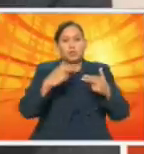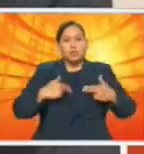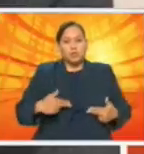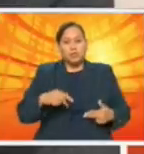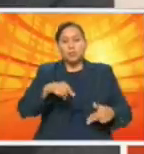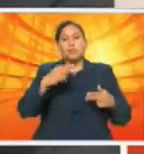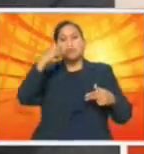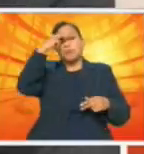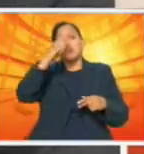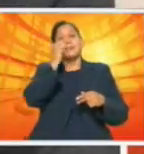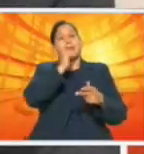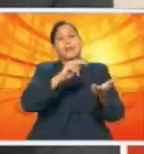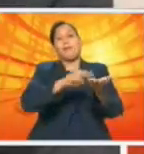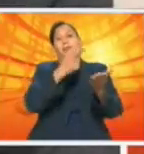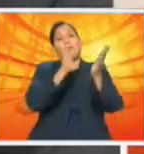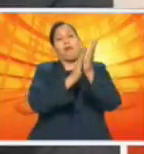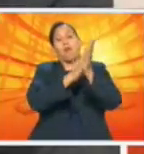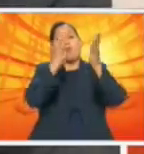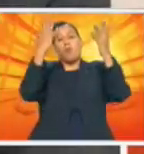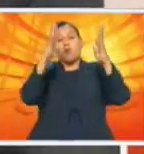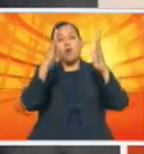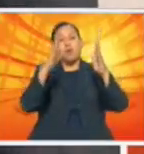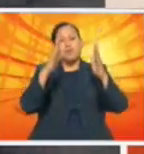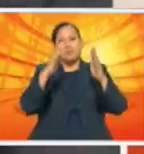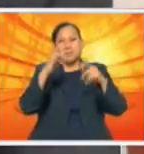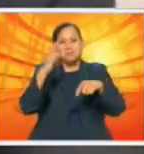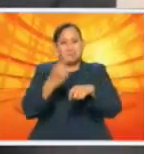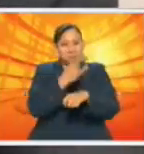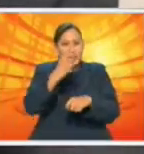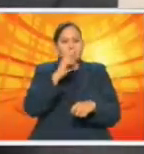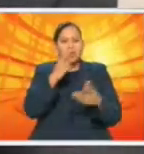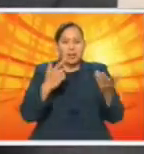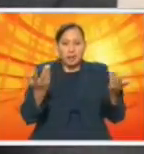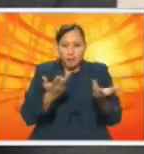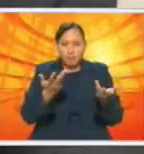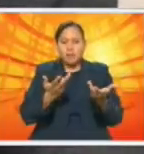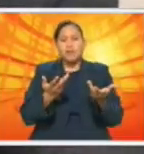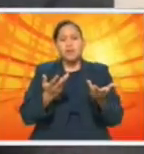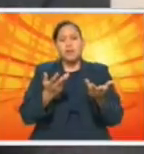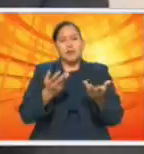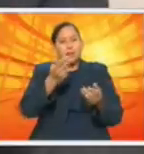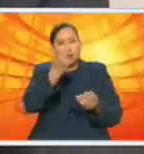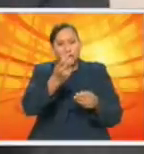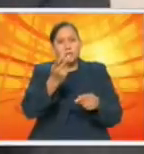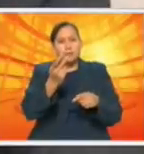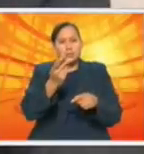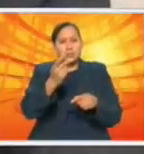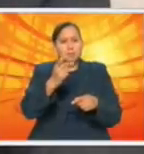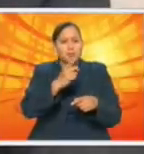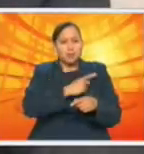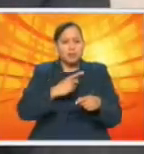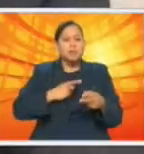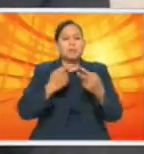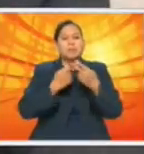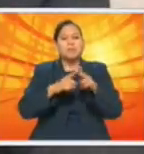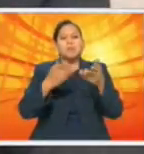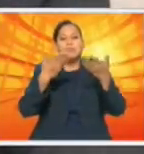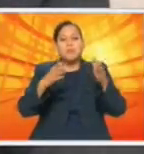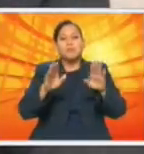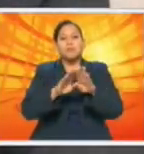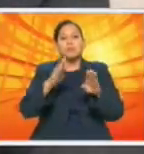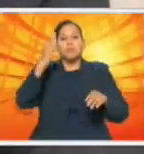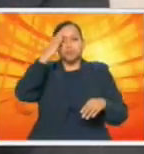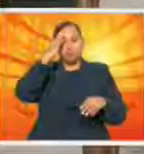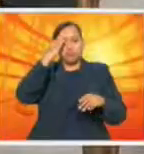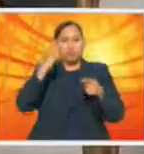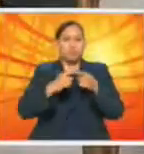que ha firmado todos los convenios. Hay que ponerlos en la práctica. Y eso va a suceder. Y además tiene que haber una apertura de los